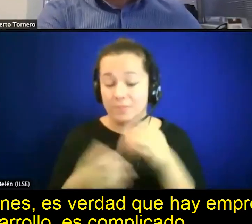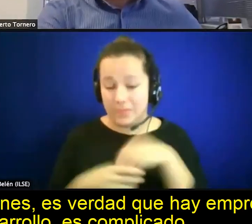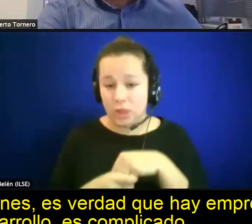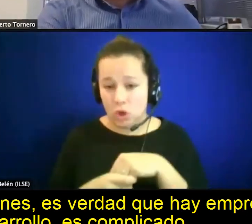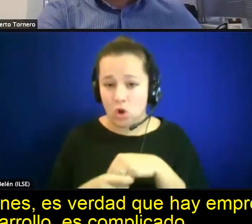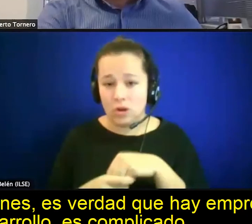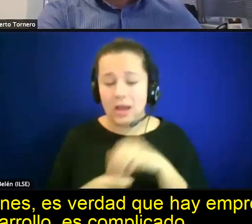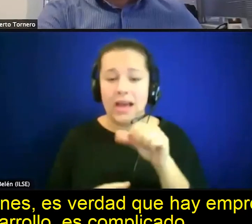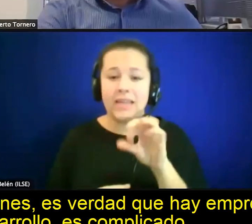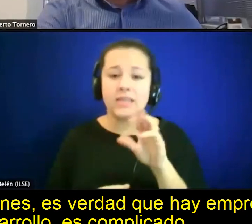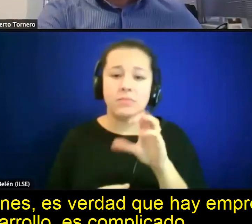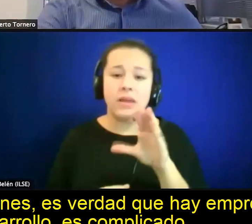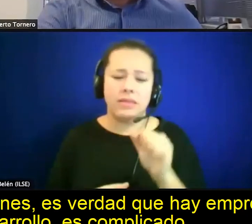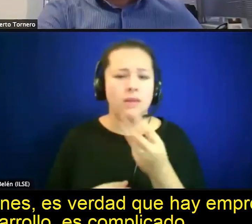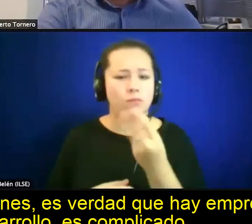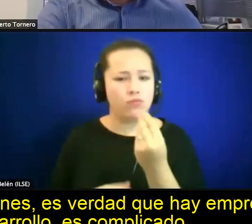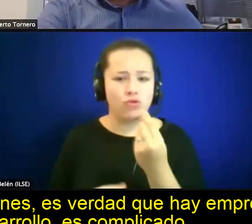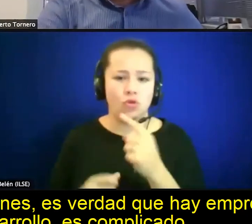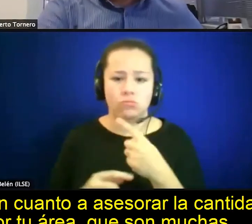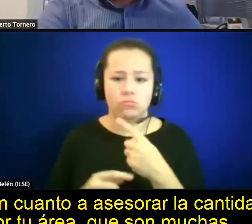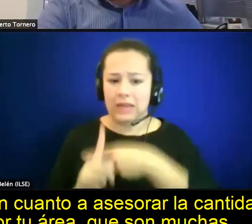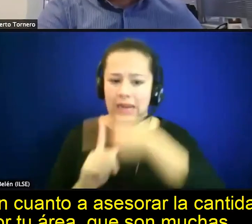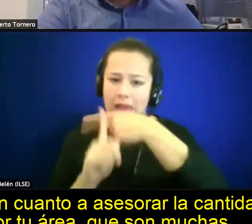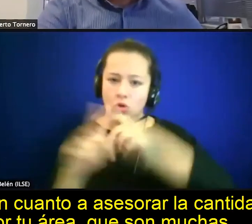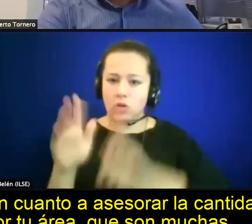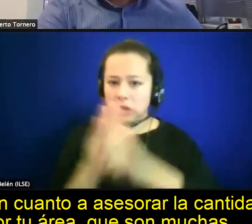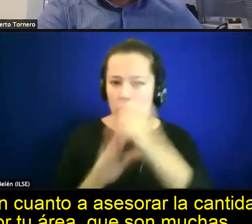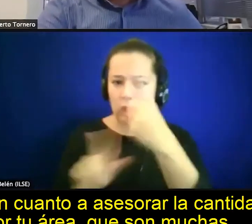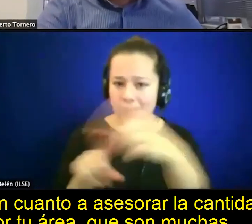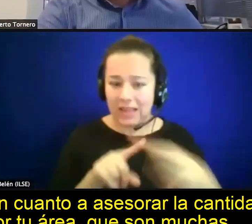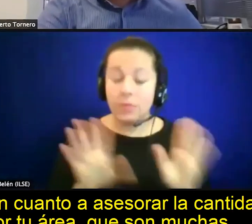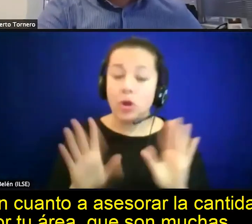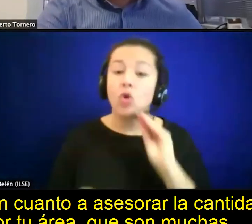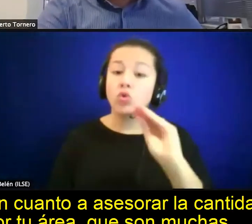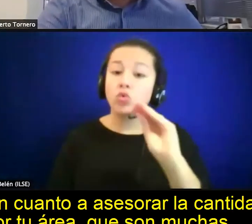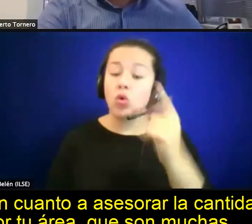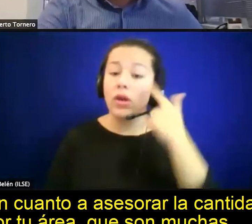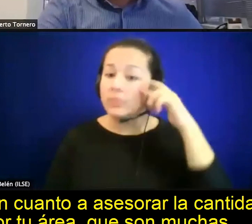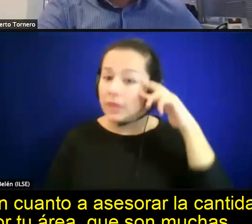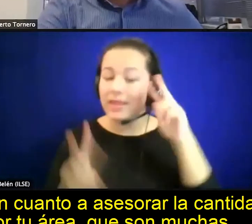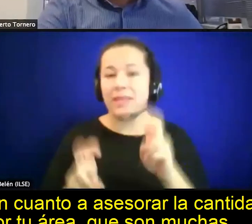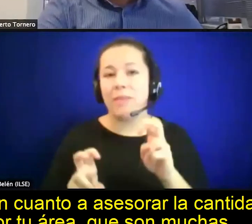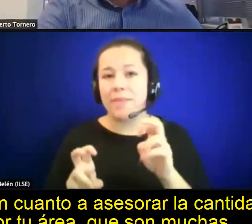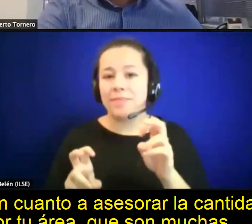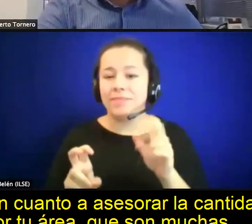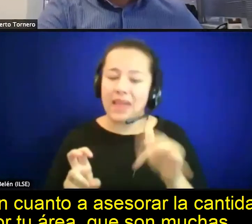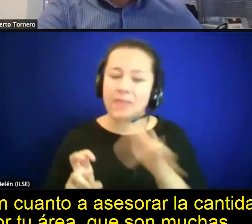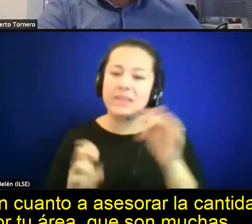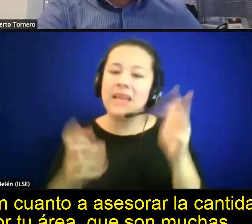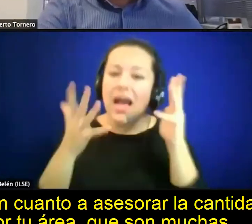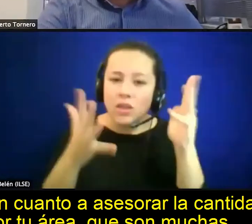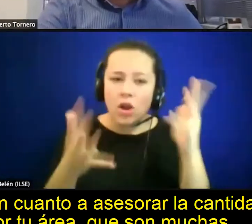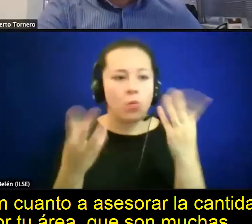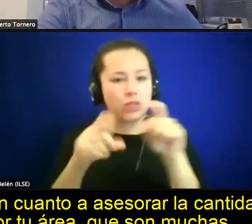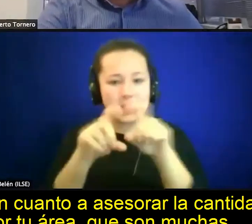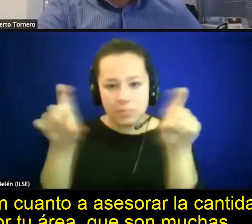de desarrollo, es complicado, pero por la experiencia que tienes en cuanto a asesorar la cantidad de empresas que han pasado